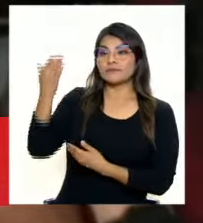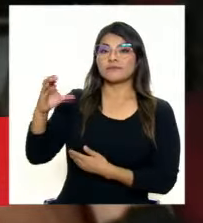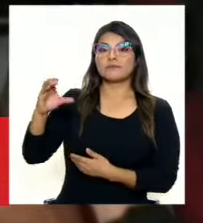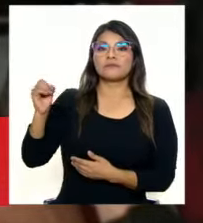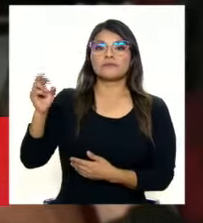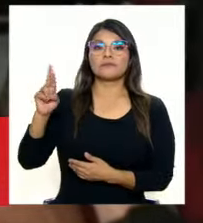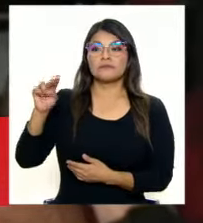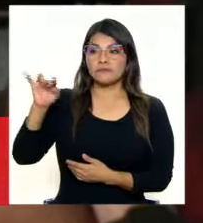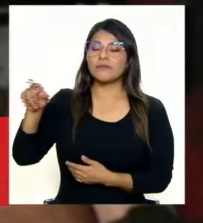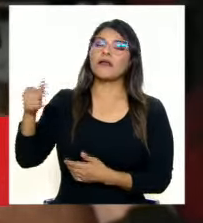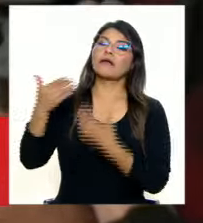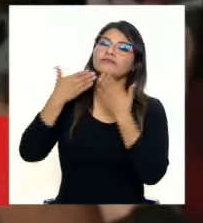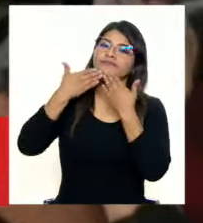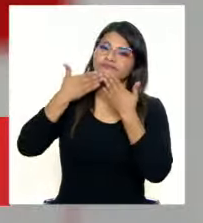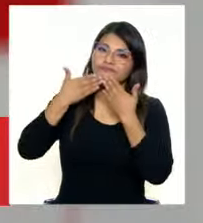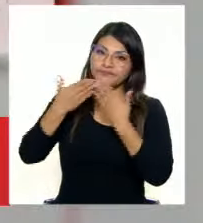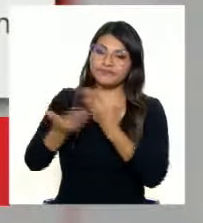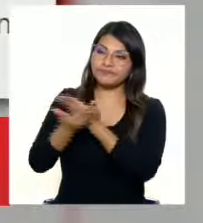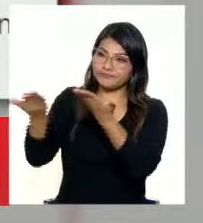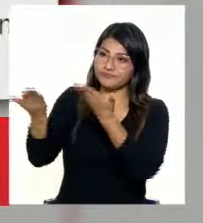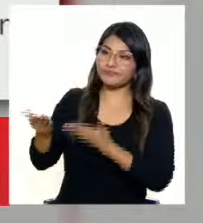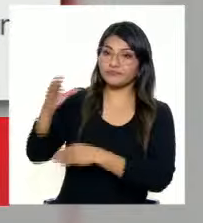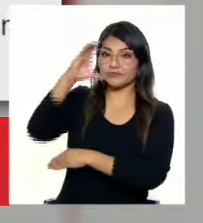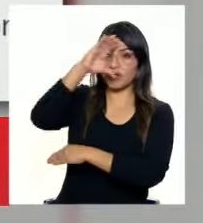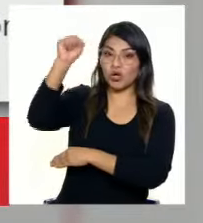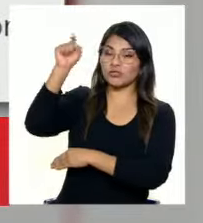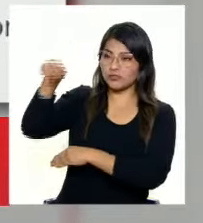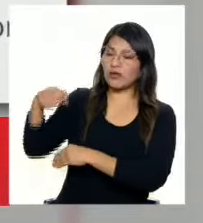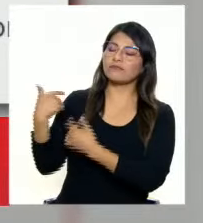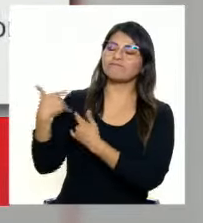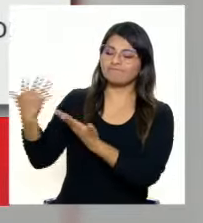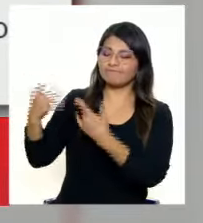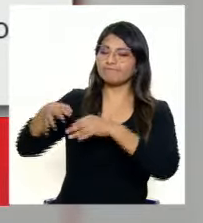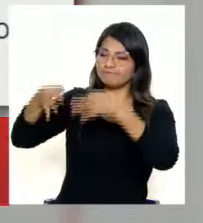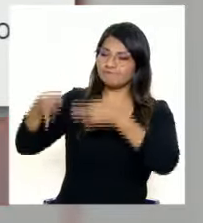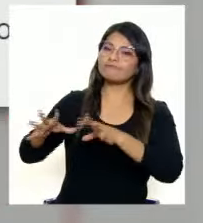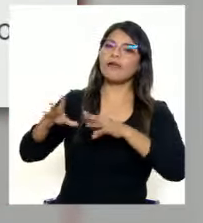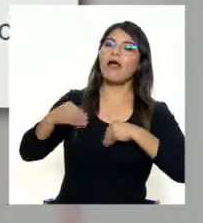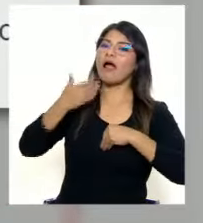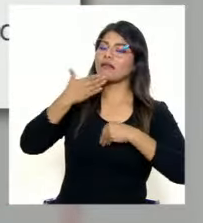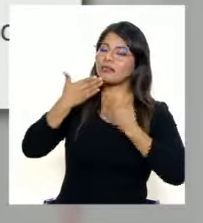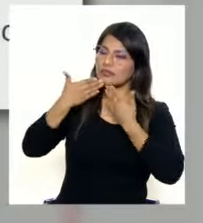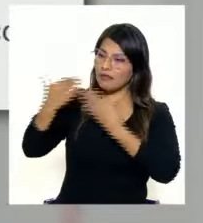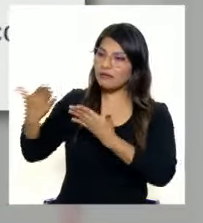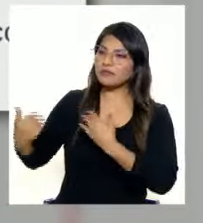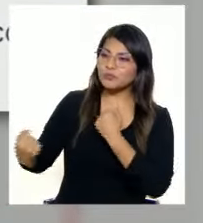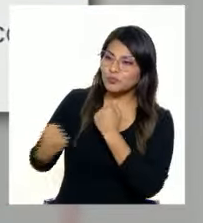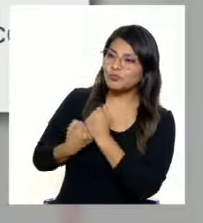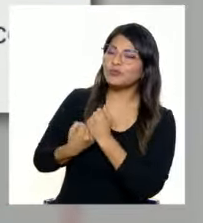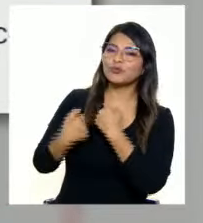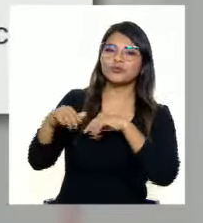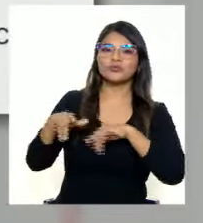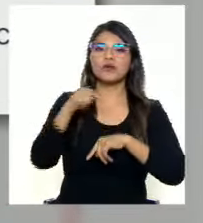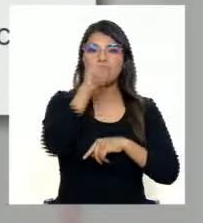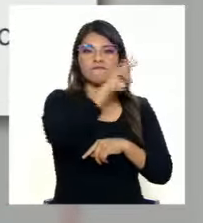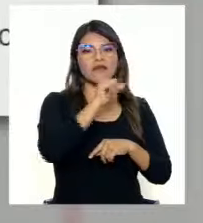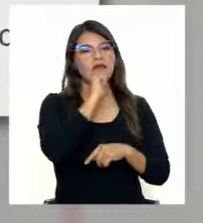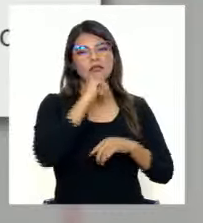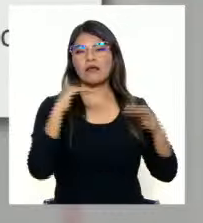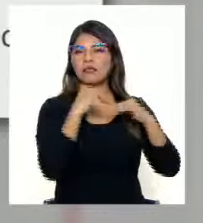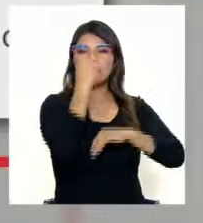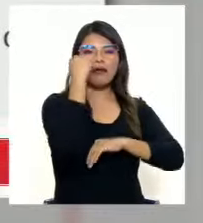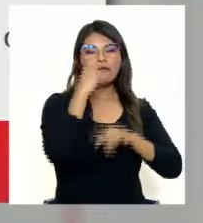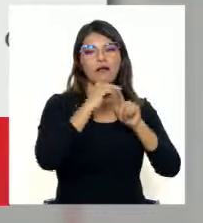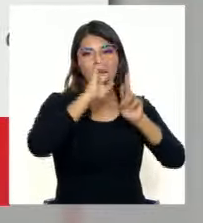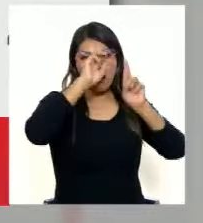declaraciones agade canciller resaltó su firme defensa a la causa democrática en Venezuela y el